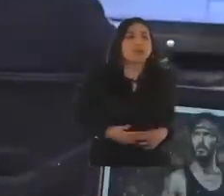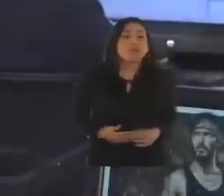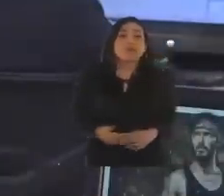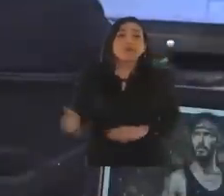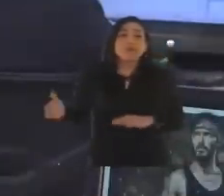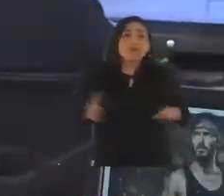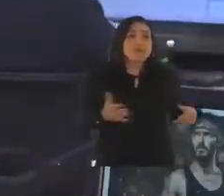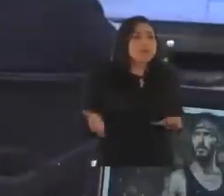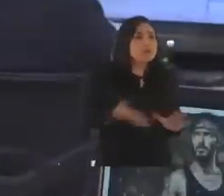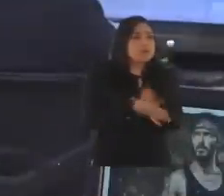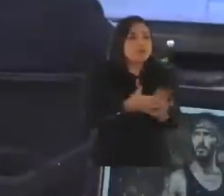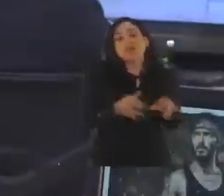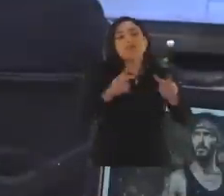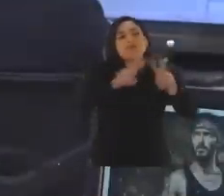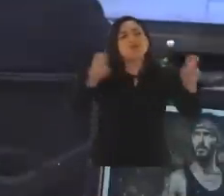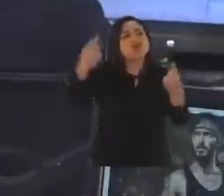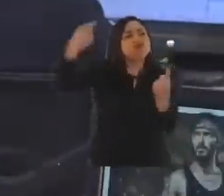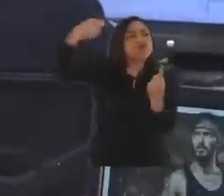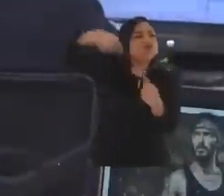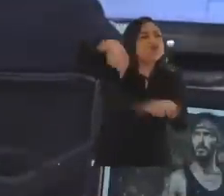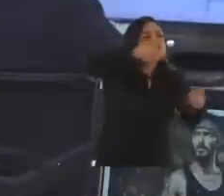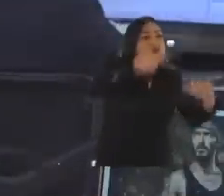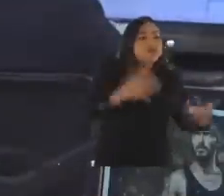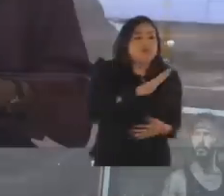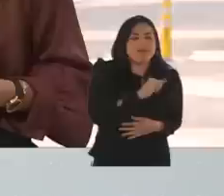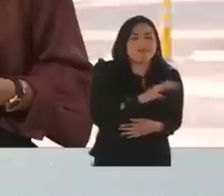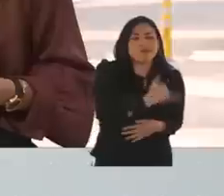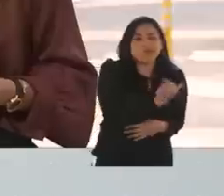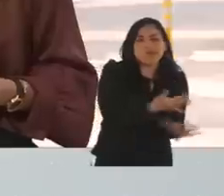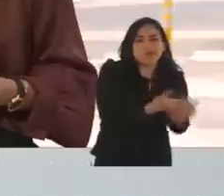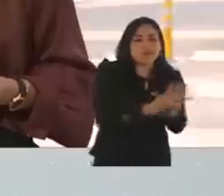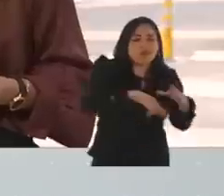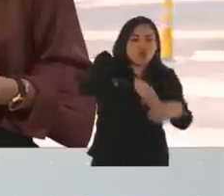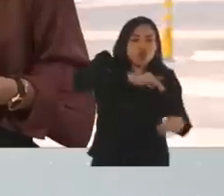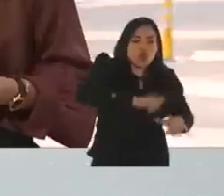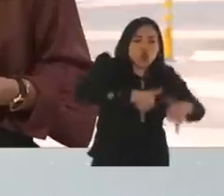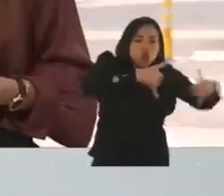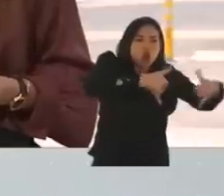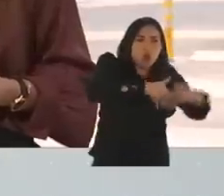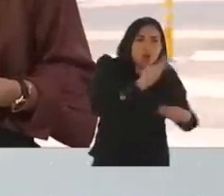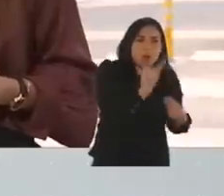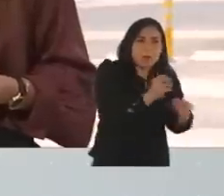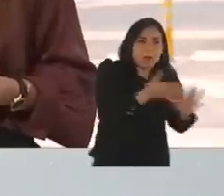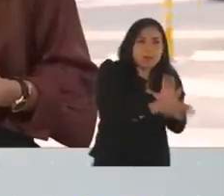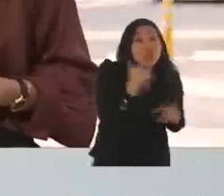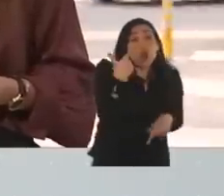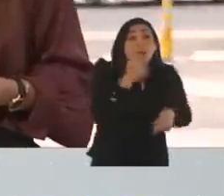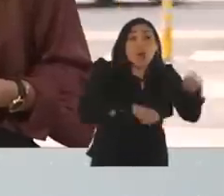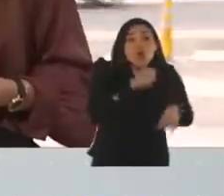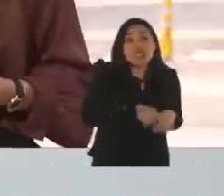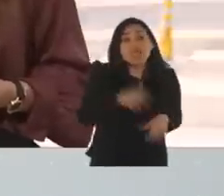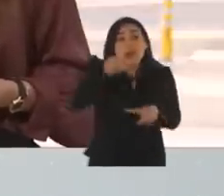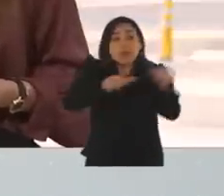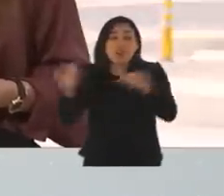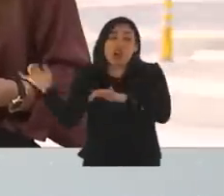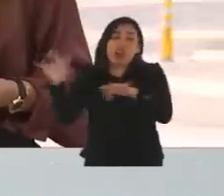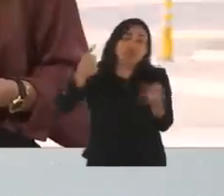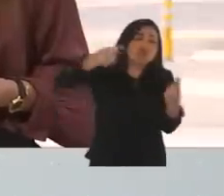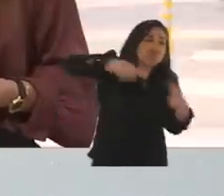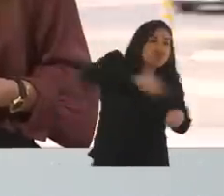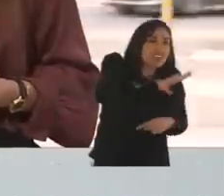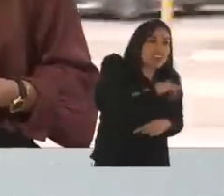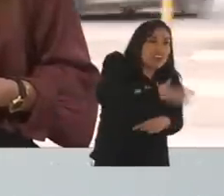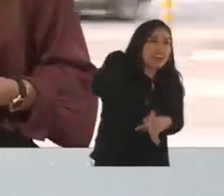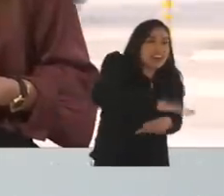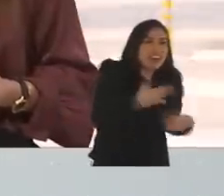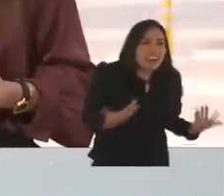Bien, ahora, si estamos hablando de turismo, vámonos para Cali, porque con la Copa Sudamericana Sub-20 seguramente son muchos los turistas que están llegando a la capital